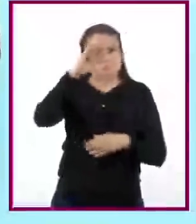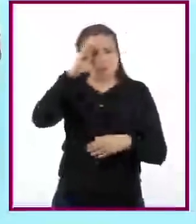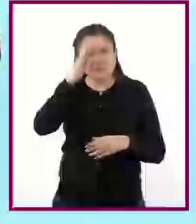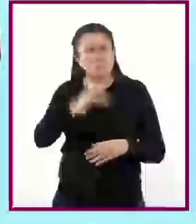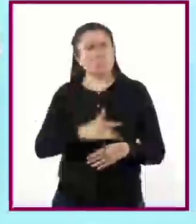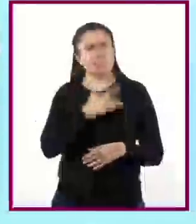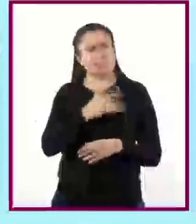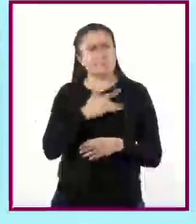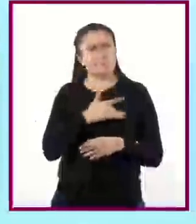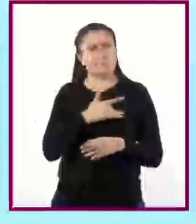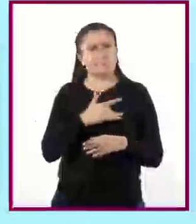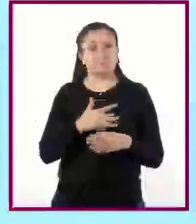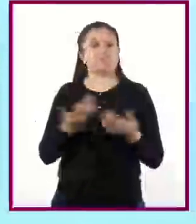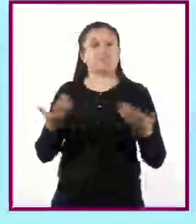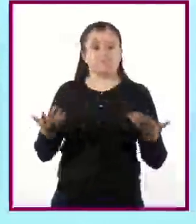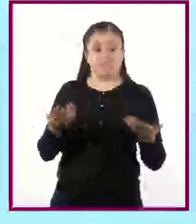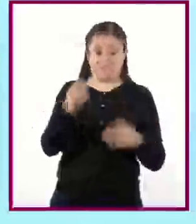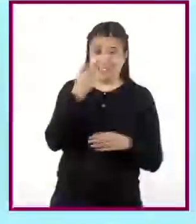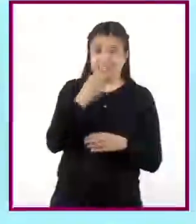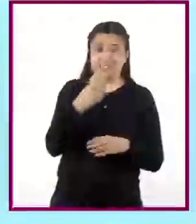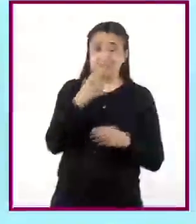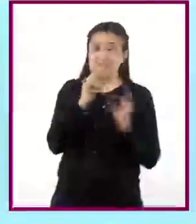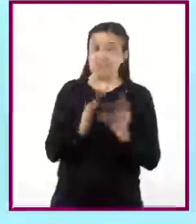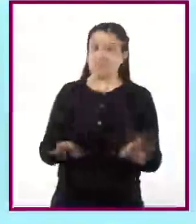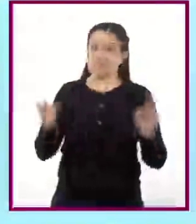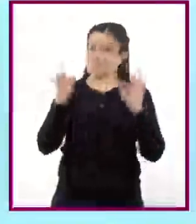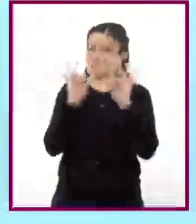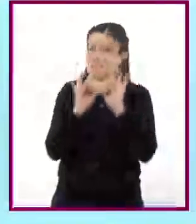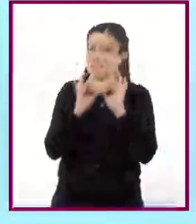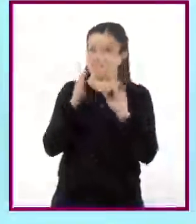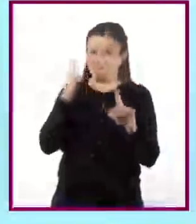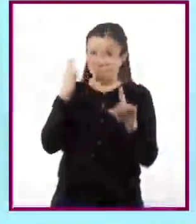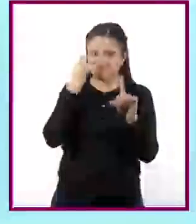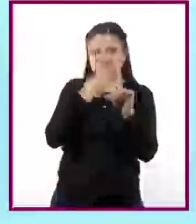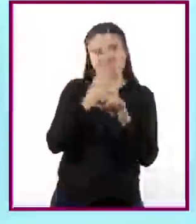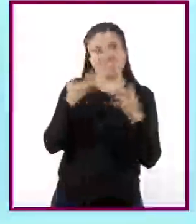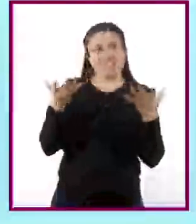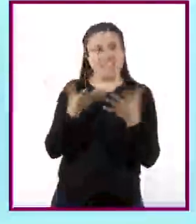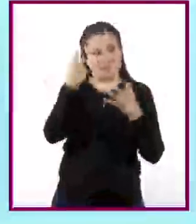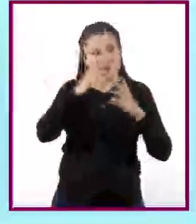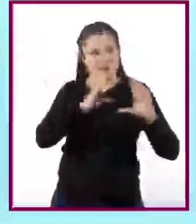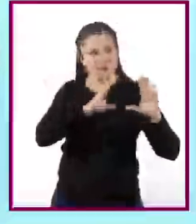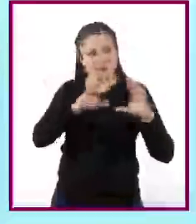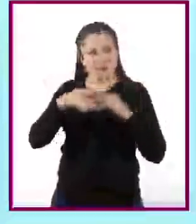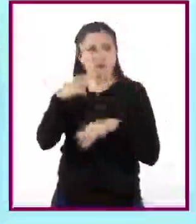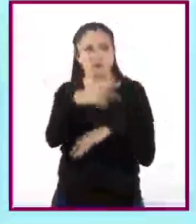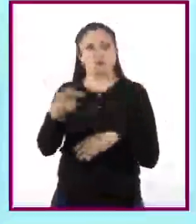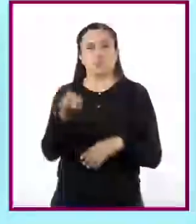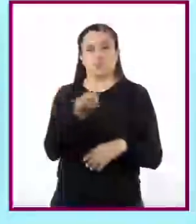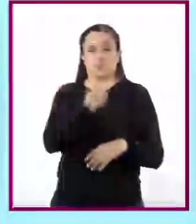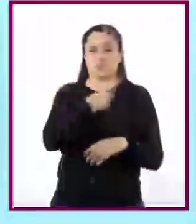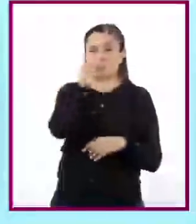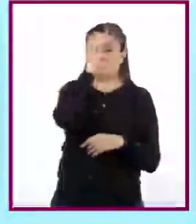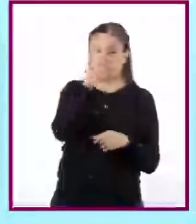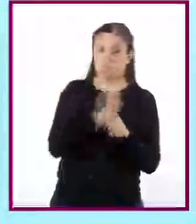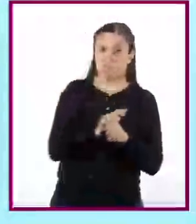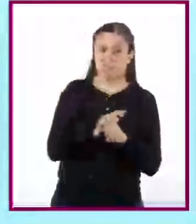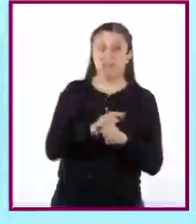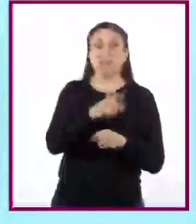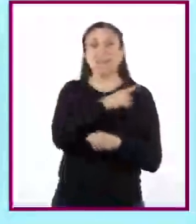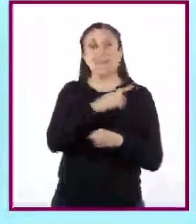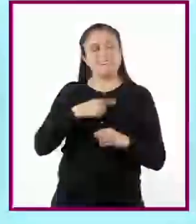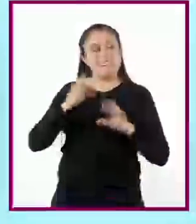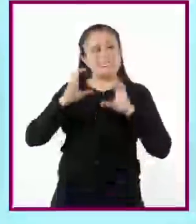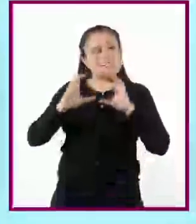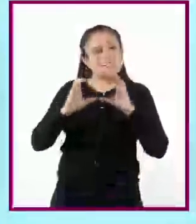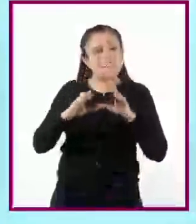y sentimientos. Por lo tanto, son un elemento fundamental en la formación de su identidad cultural. Para conservar